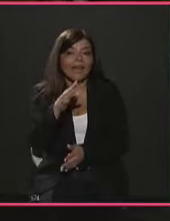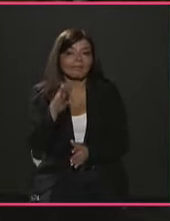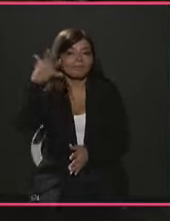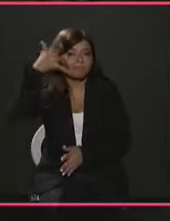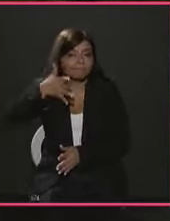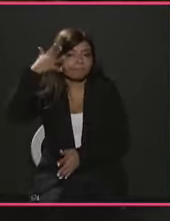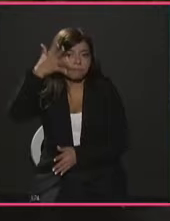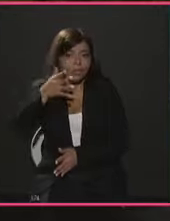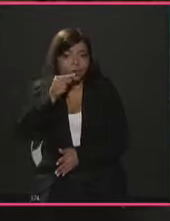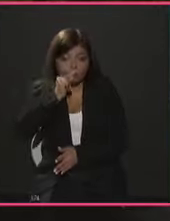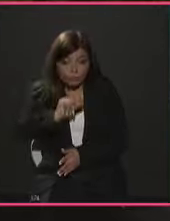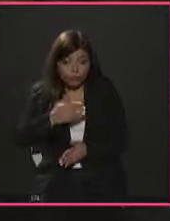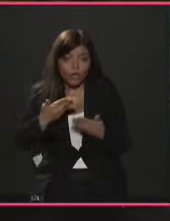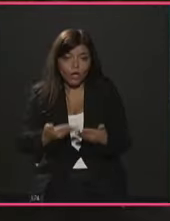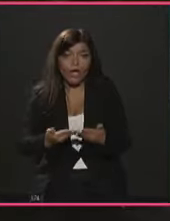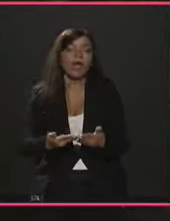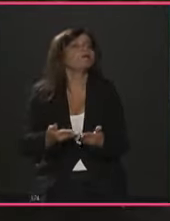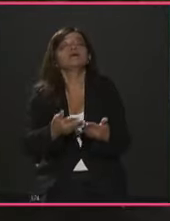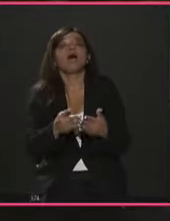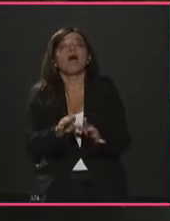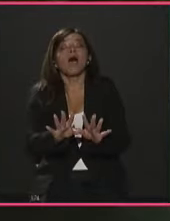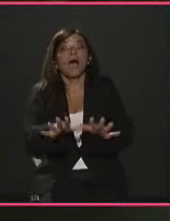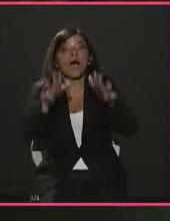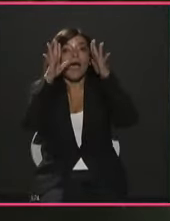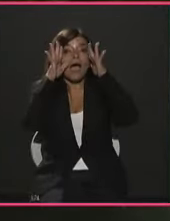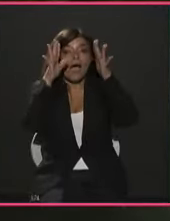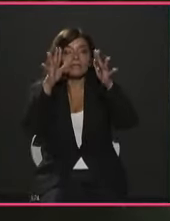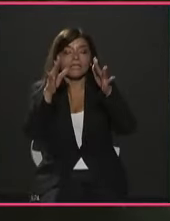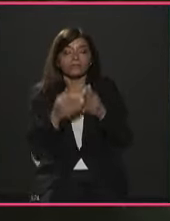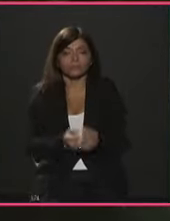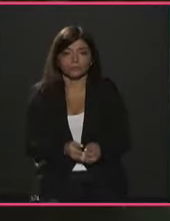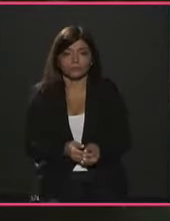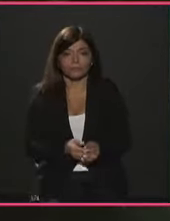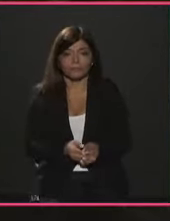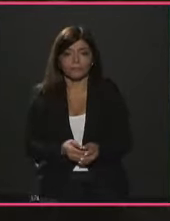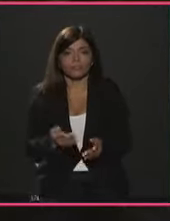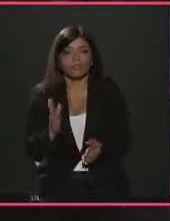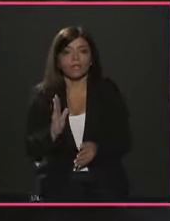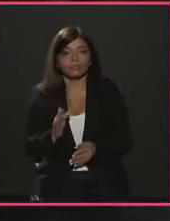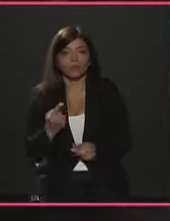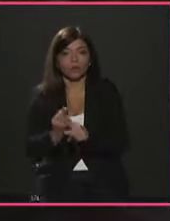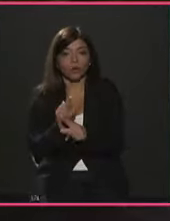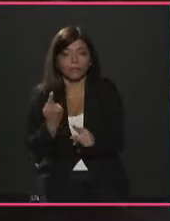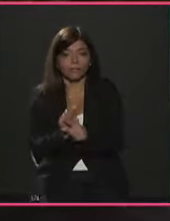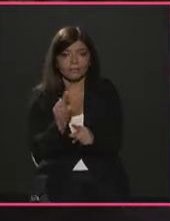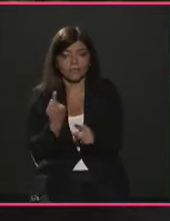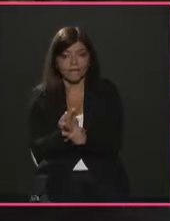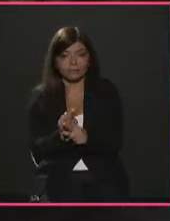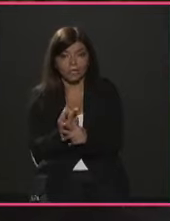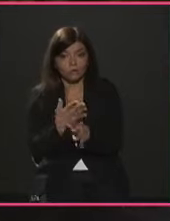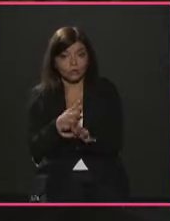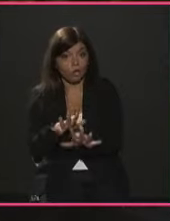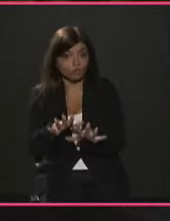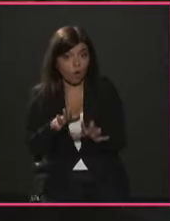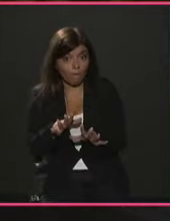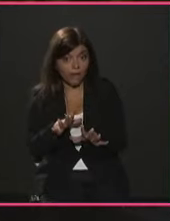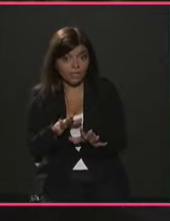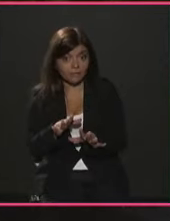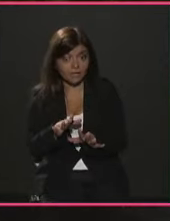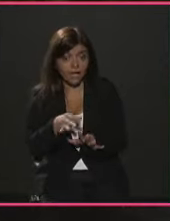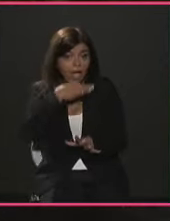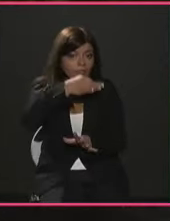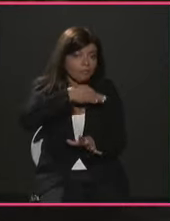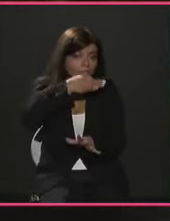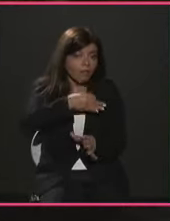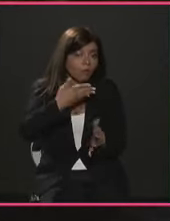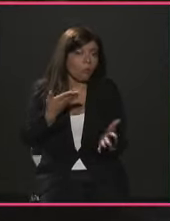viene solo en unos minutos para que esté muy atento pero eh sigamos conversando Porque tienes una sorpresa tu discurso